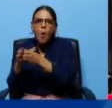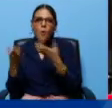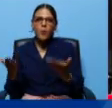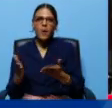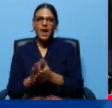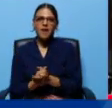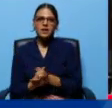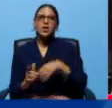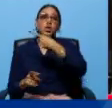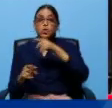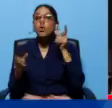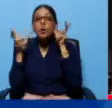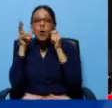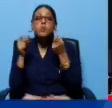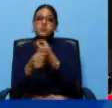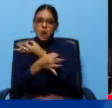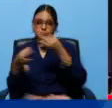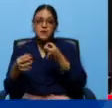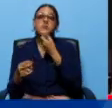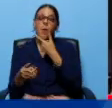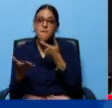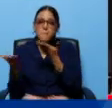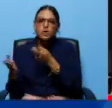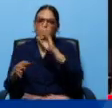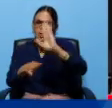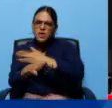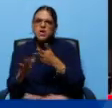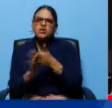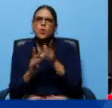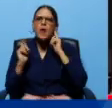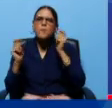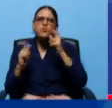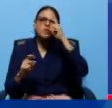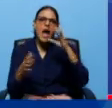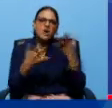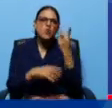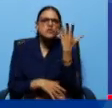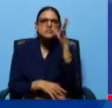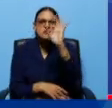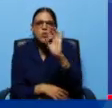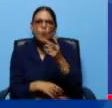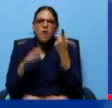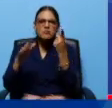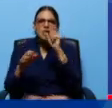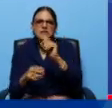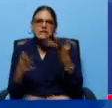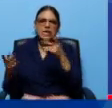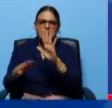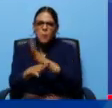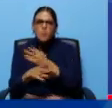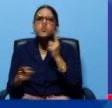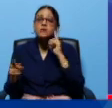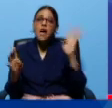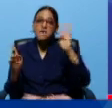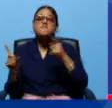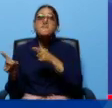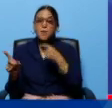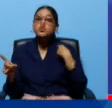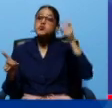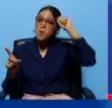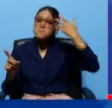suenan acopladitos y cantaron una canción de los años 50, 60, una guaracha, muy famosa,